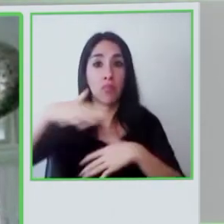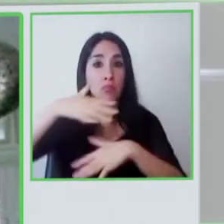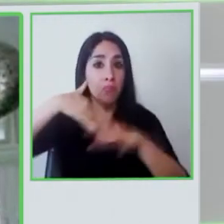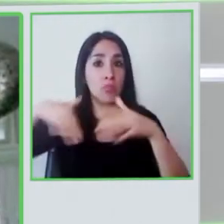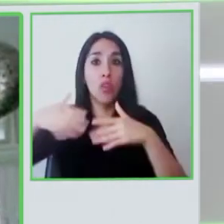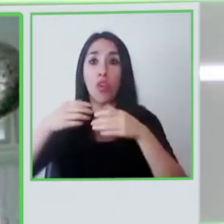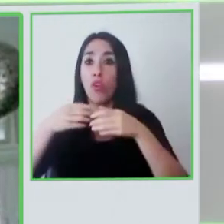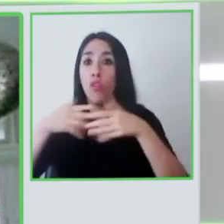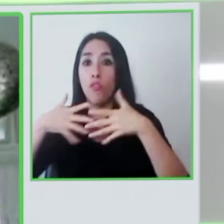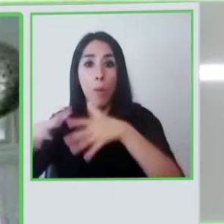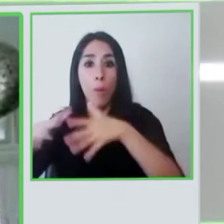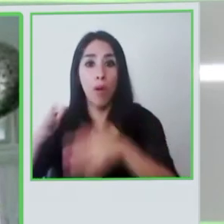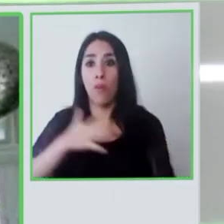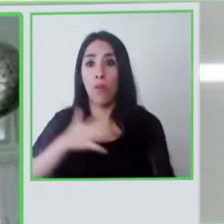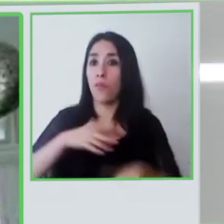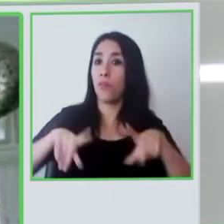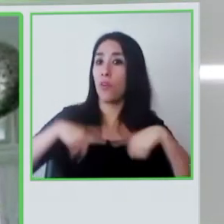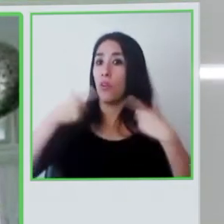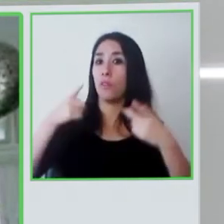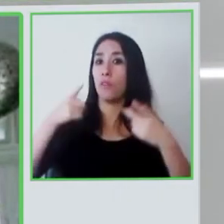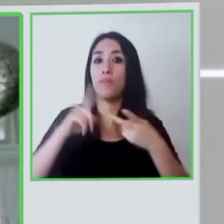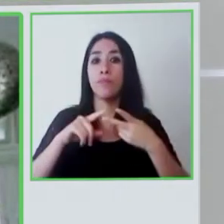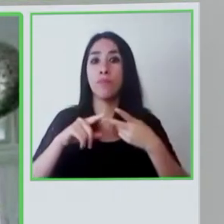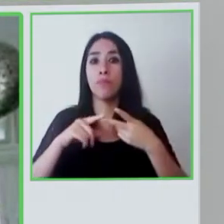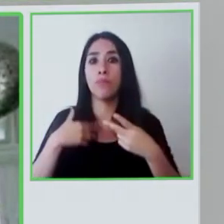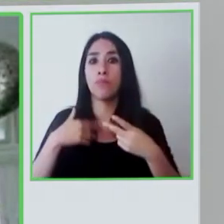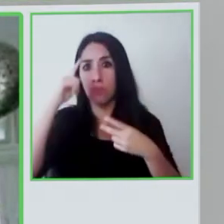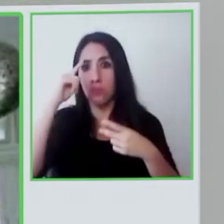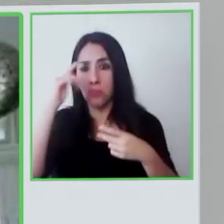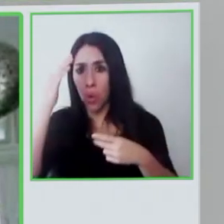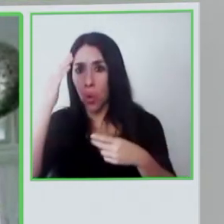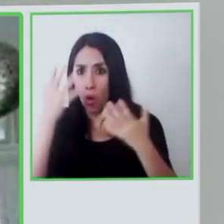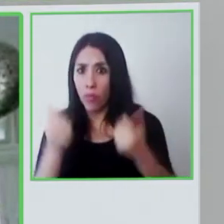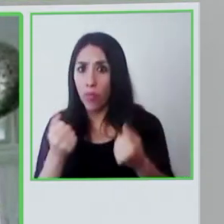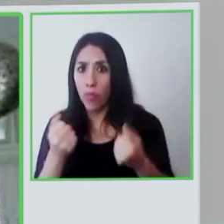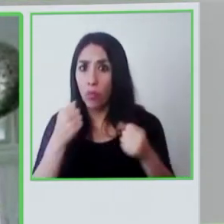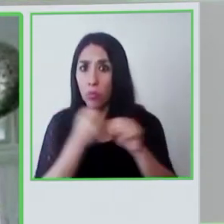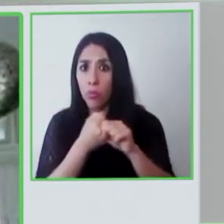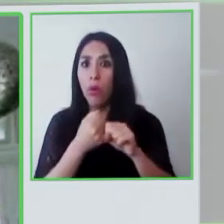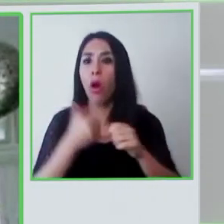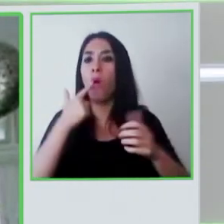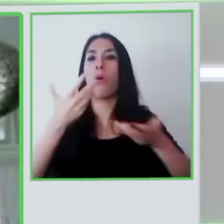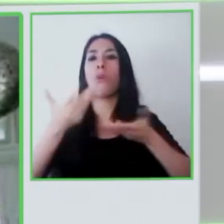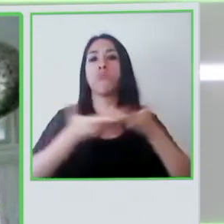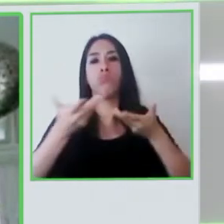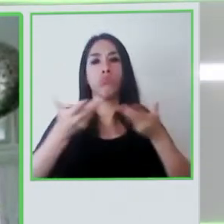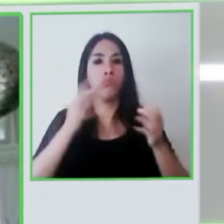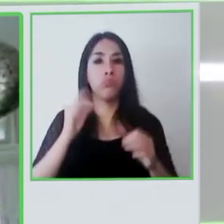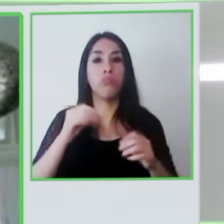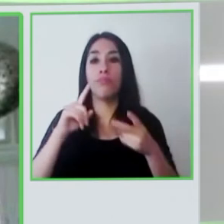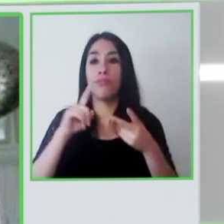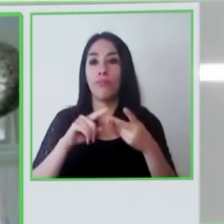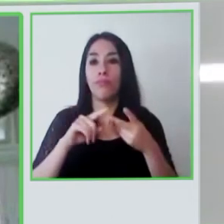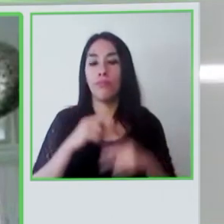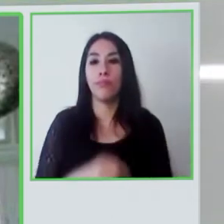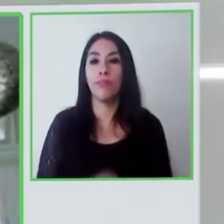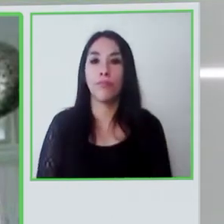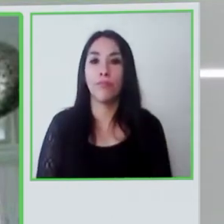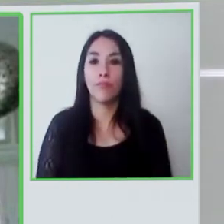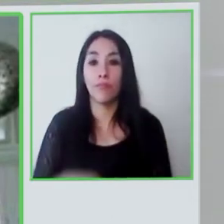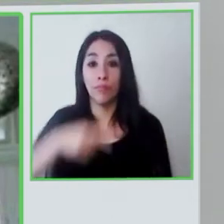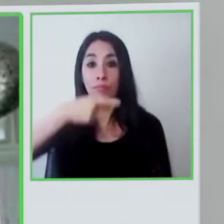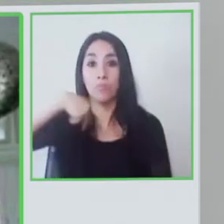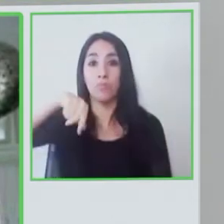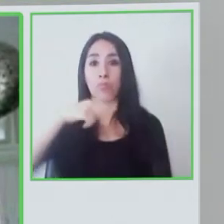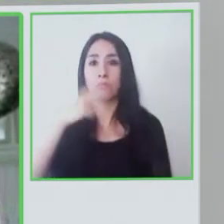tiene que ver con la construcción de confianza en primer lugar nosotros vemos que el storytelling o al